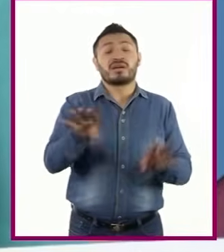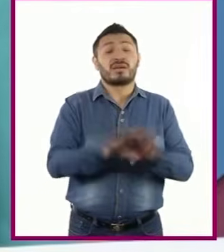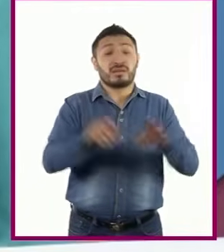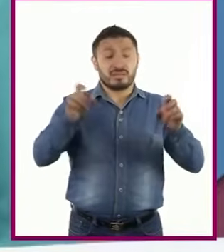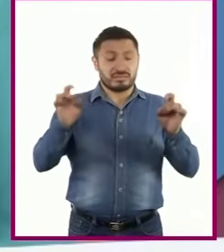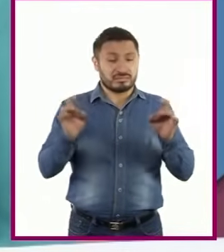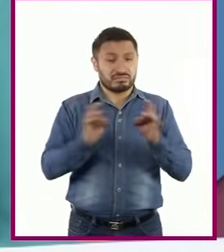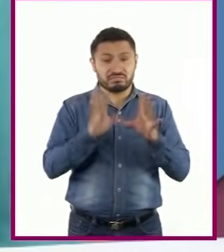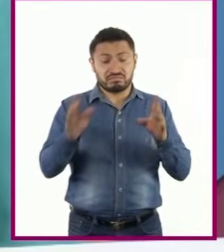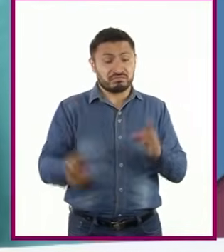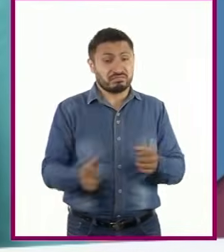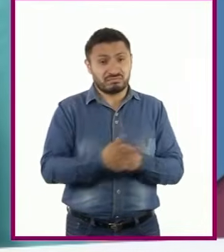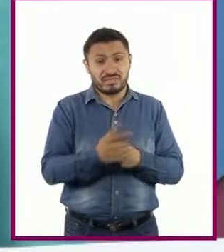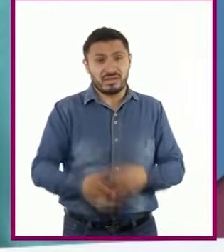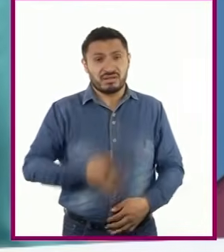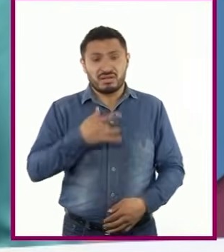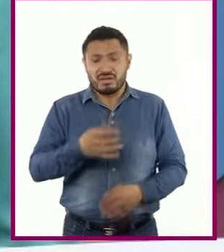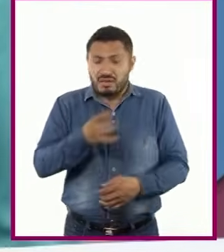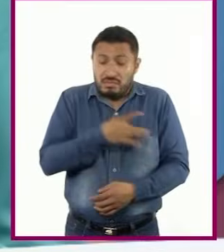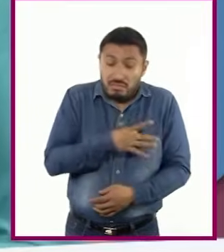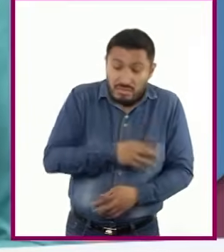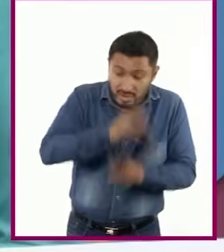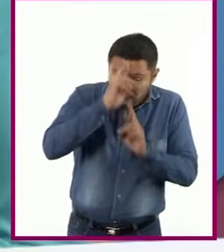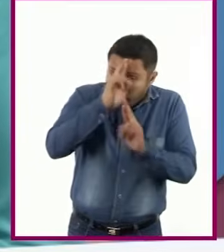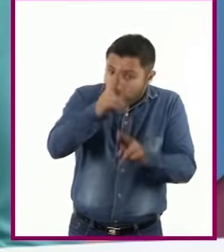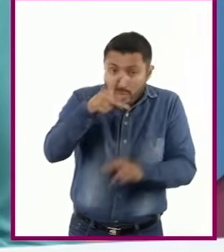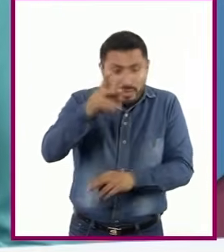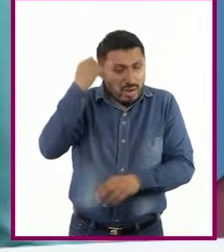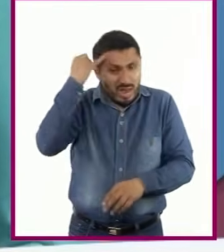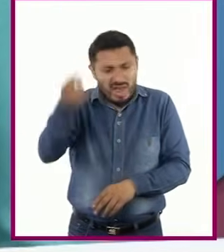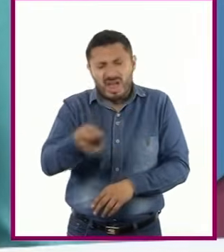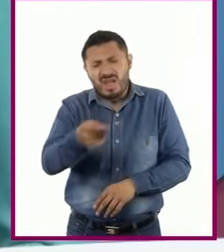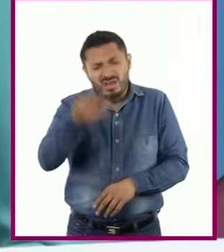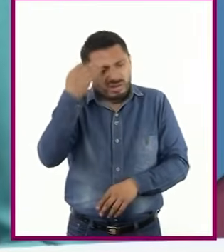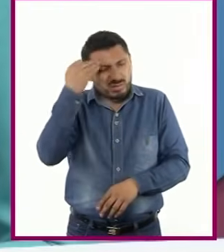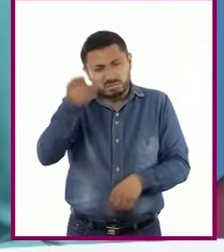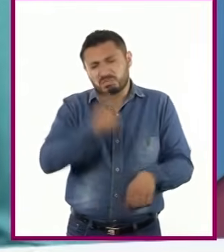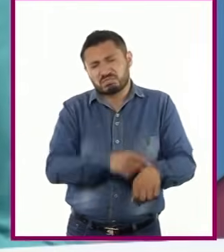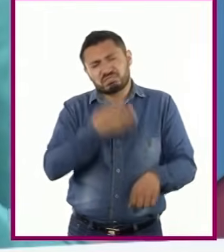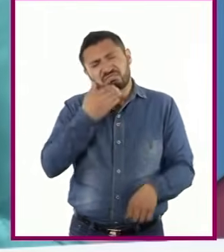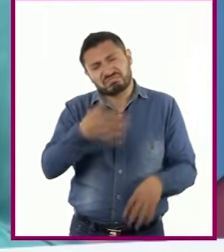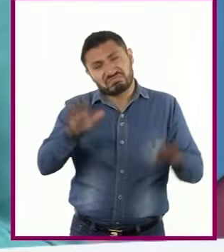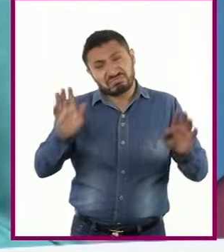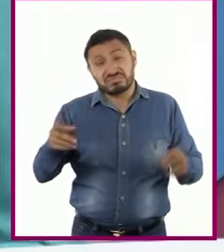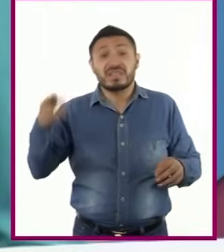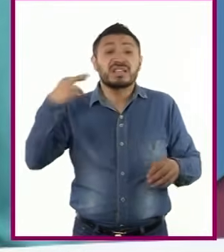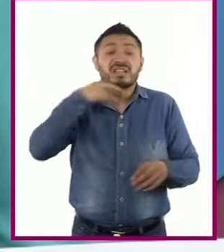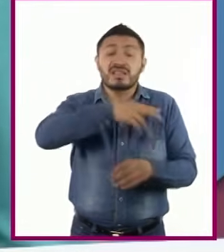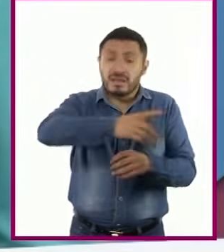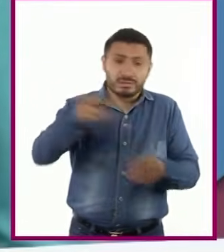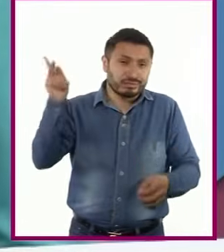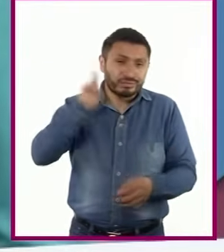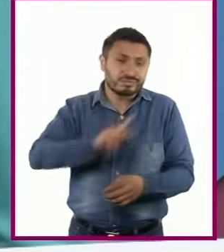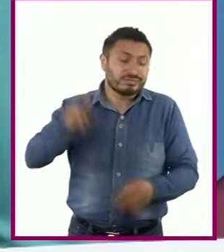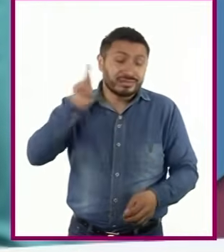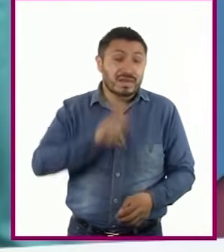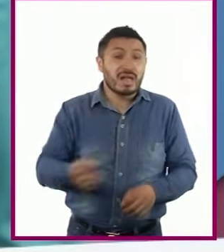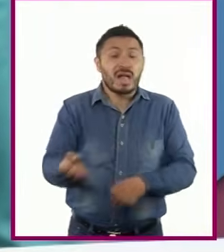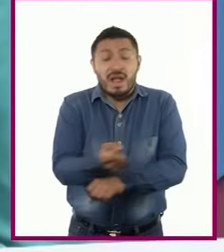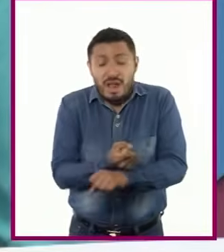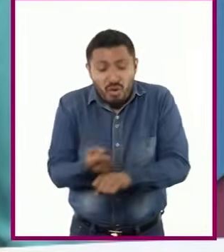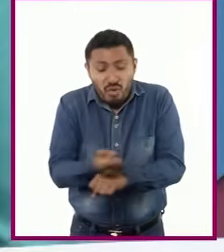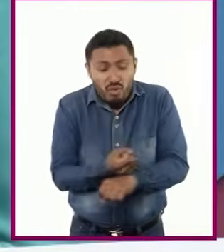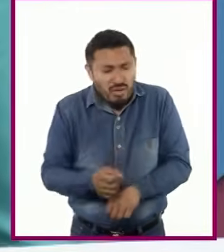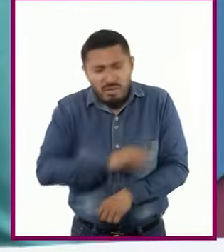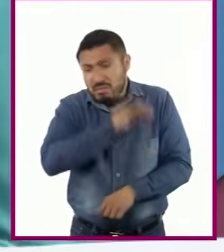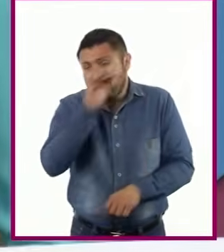cierto temor y respeto. Pero esta idea duró muy poco. Pronto comprobaron que sangraban y